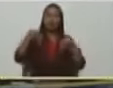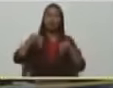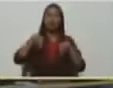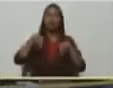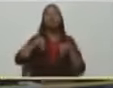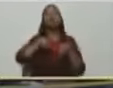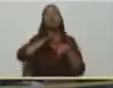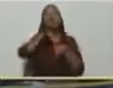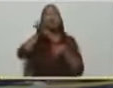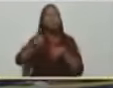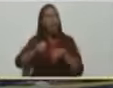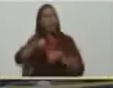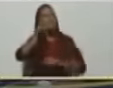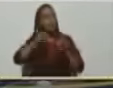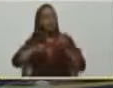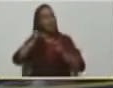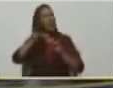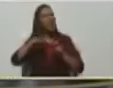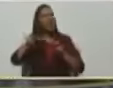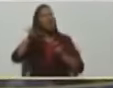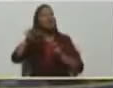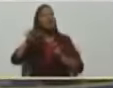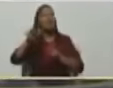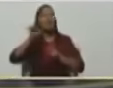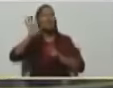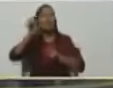de Trinidad y Tobago.